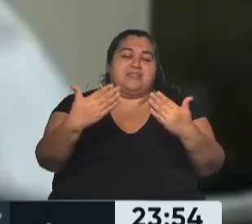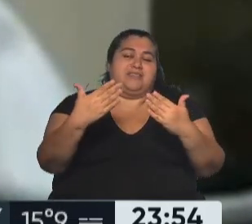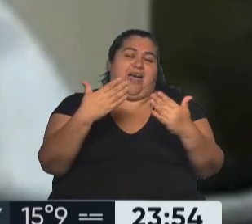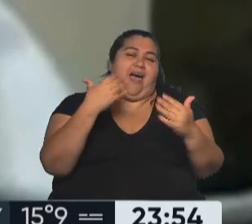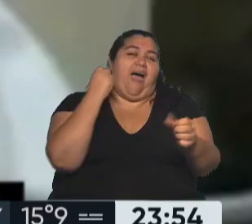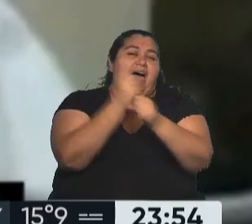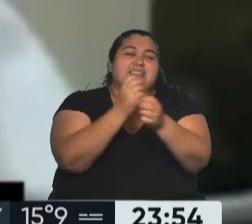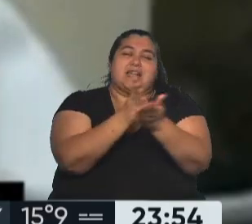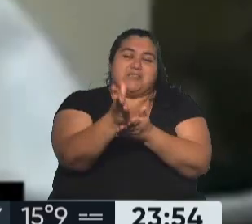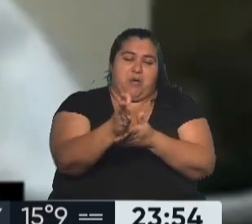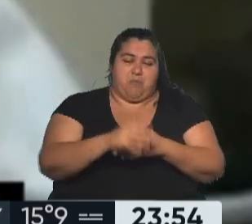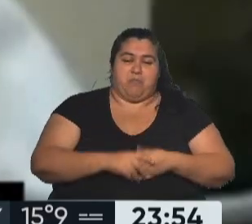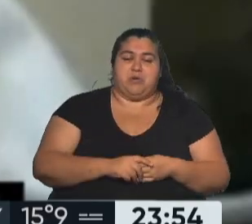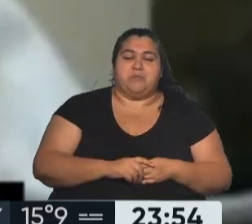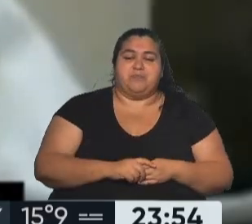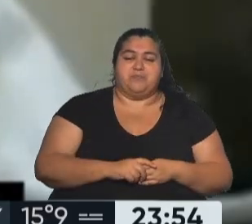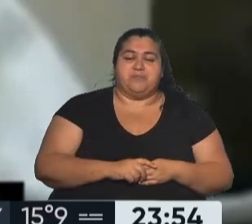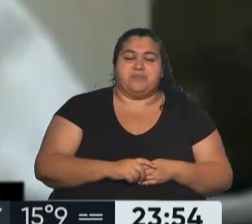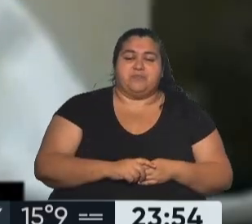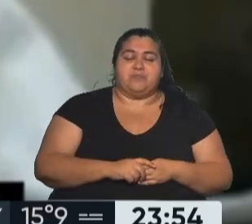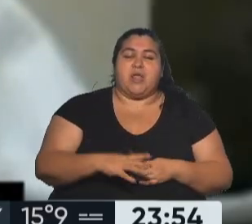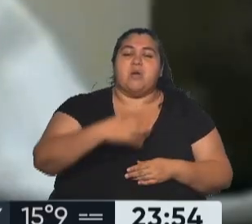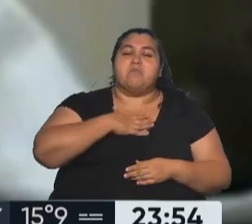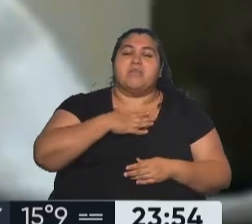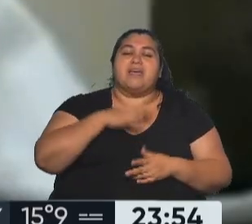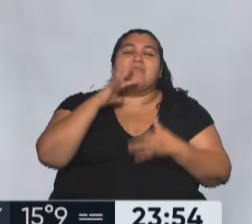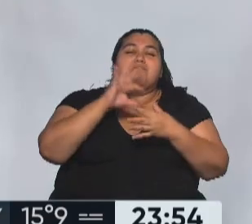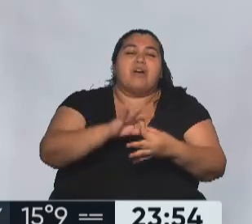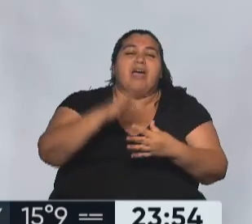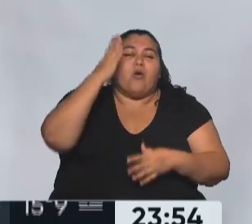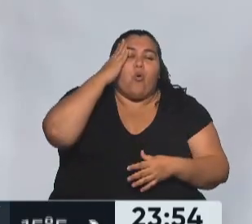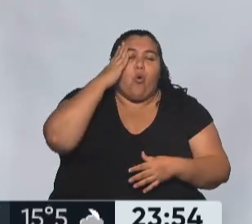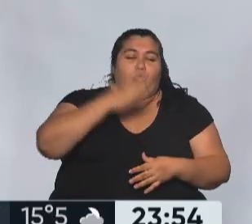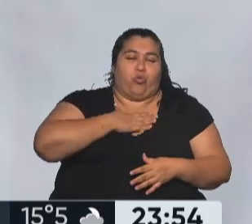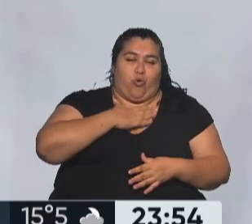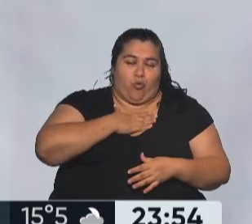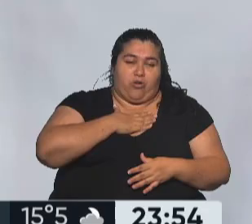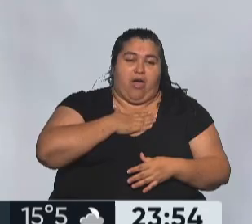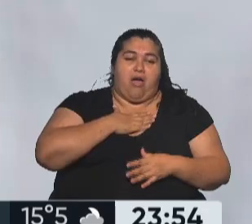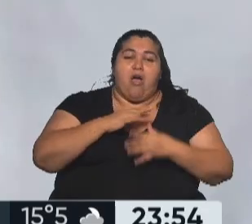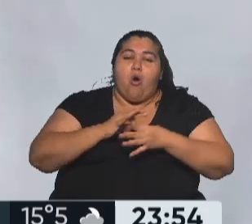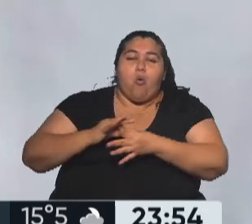hasta siempre. Que es parte de mi identidad cultural. Juntos por